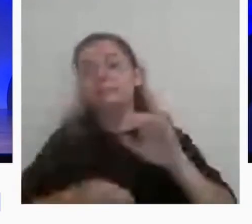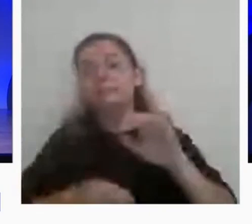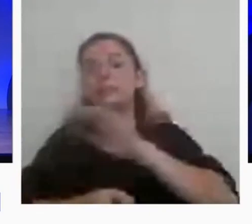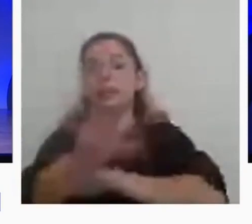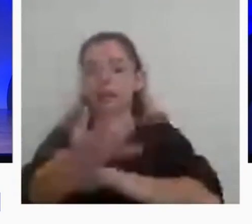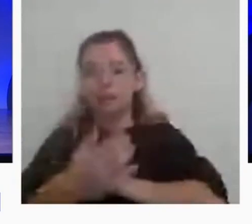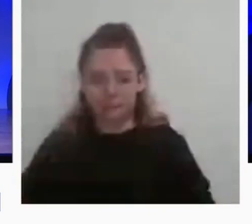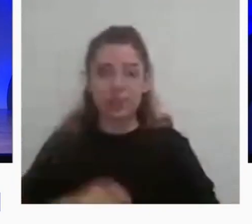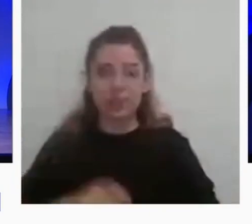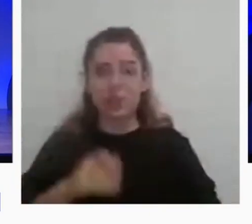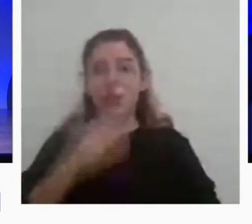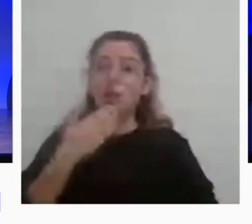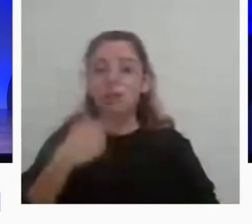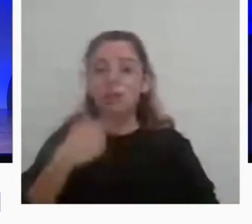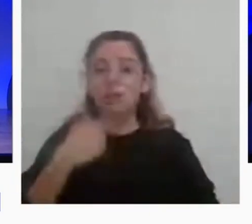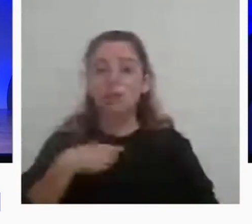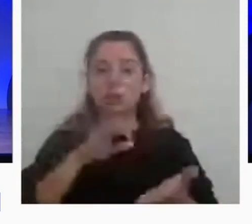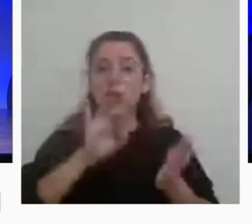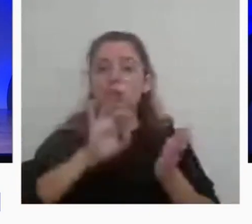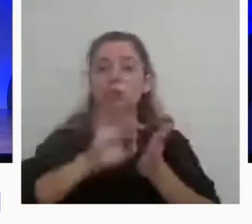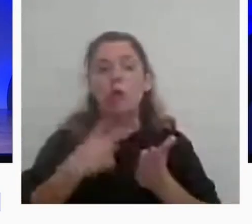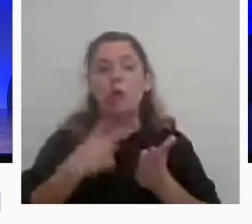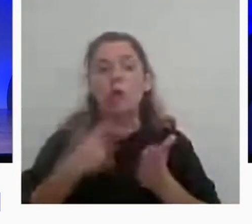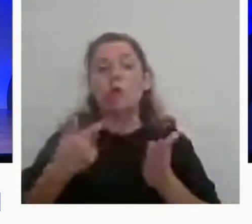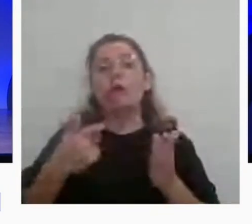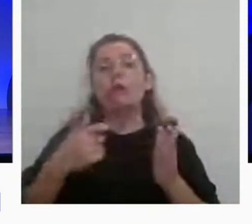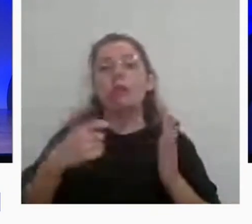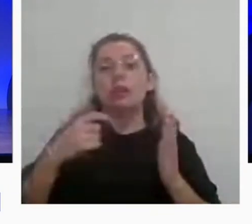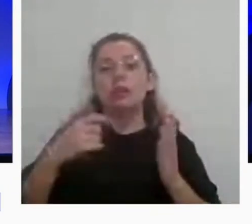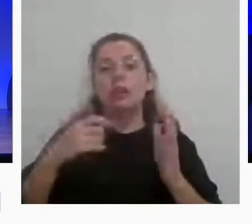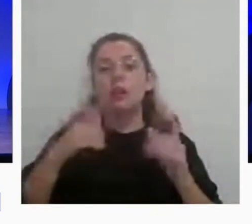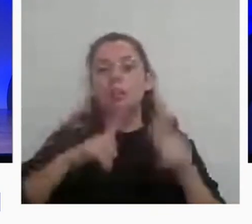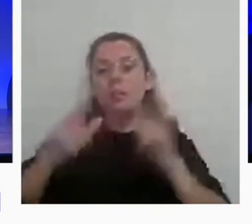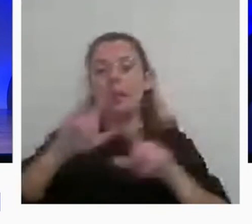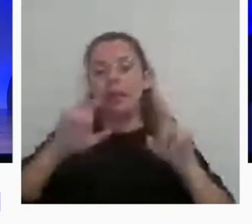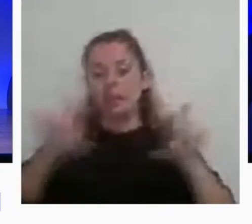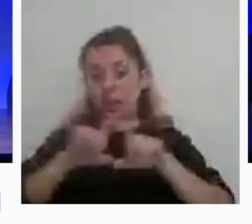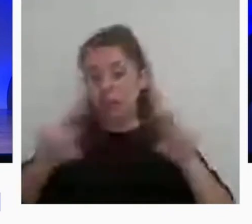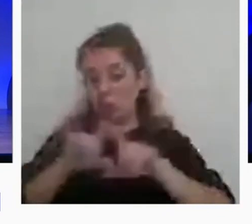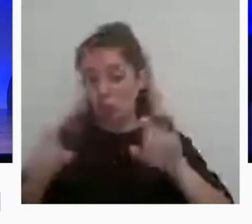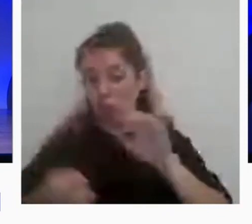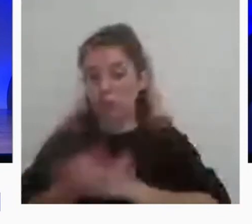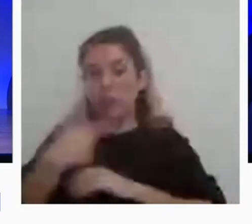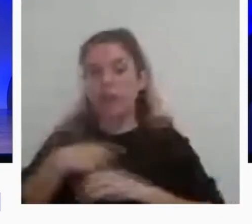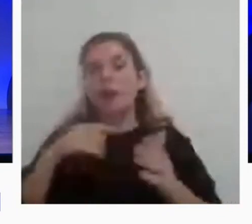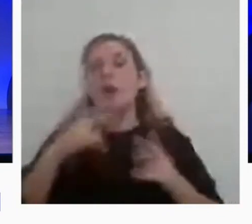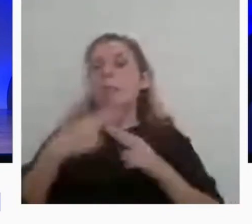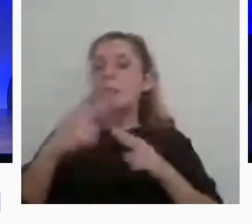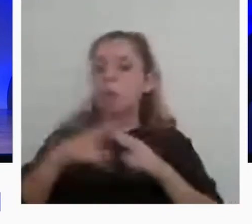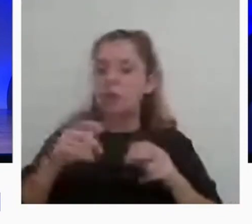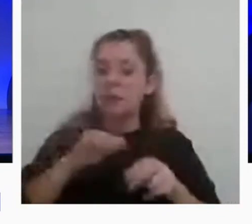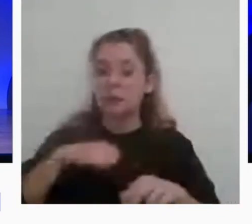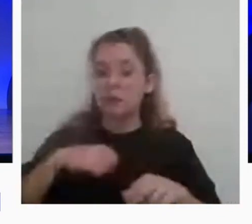un software que gestiona los viajes de negocio de forma muy eficiente, creando políticas personalizadas, flujos de autorizaciones, flujos